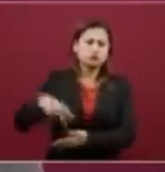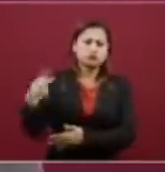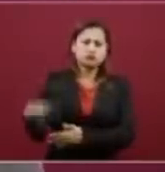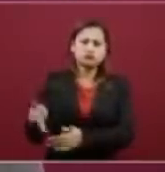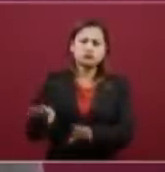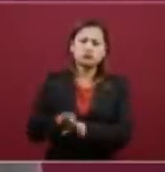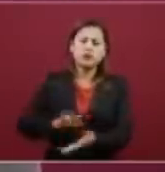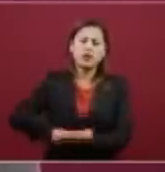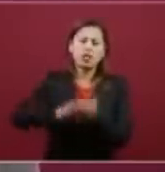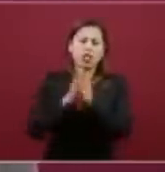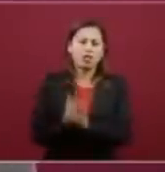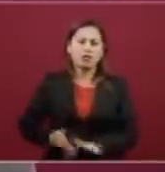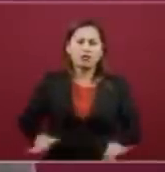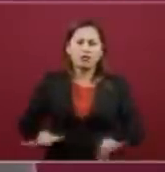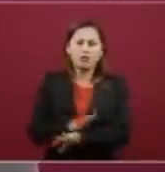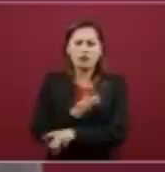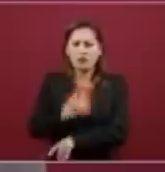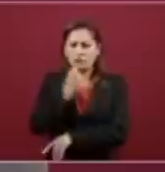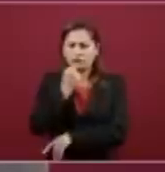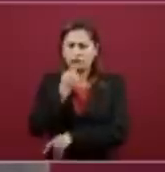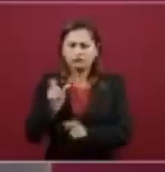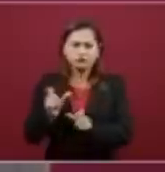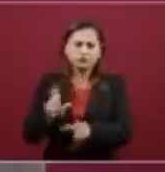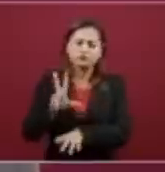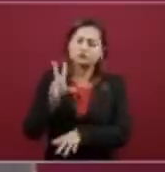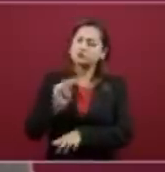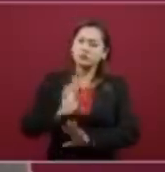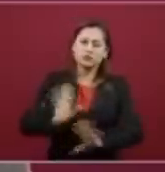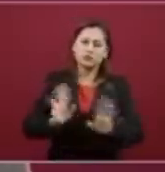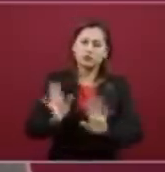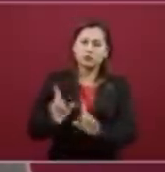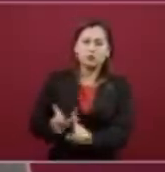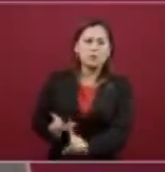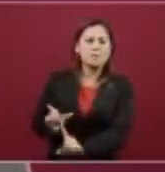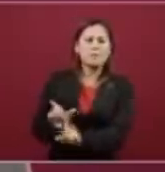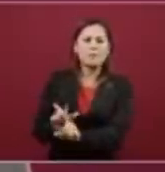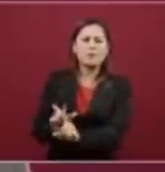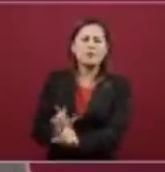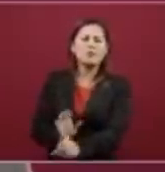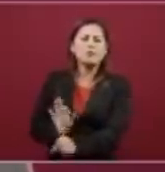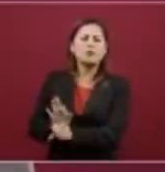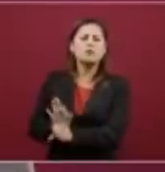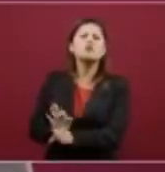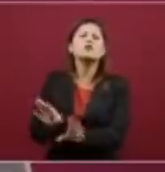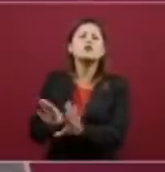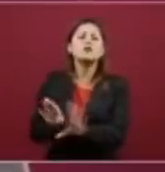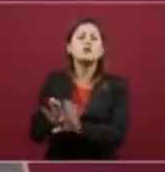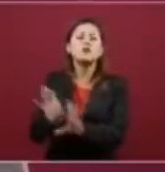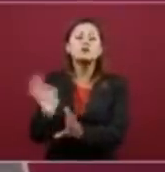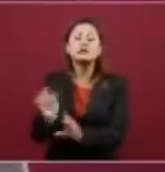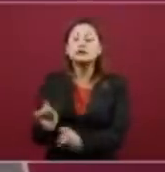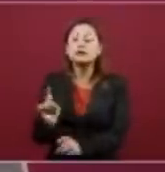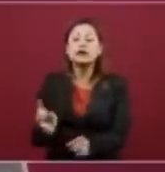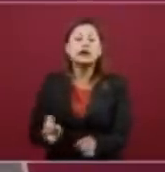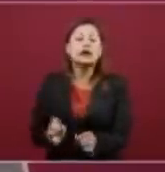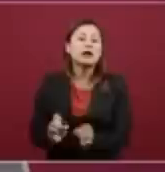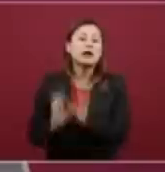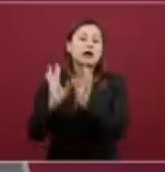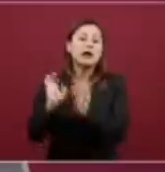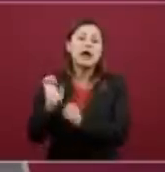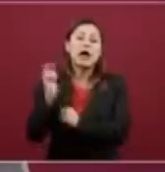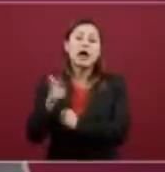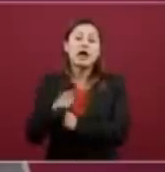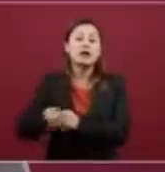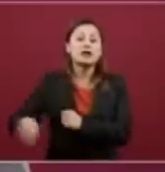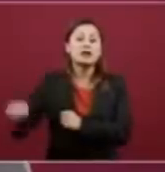protección y parte de esa protección es en caso de que hubiera alguna persecución judicial en el ejercicio de la labor periodística